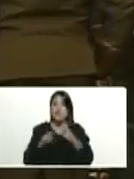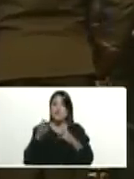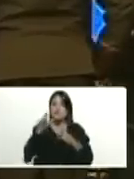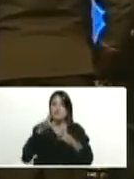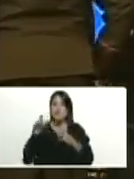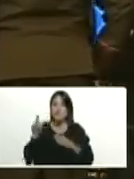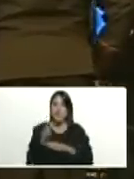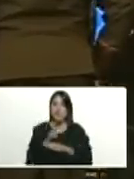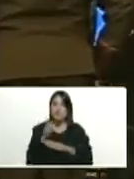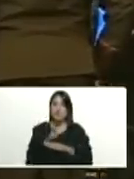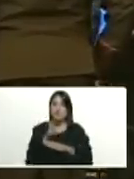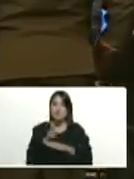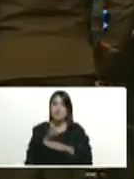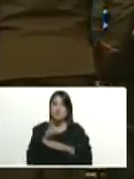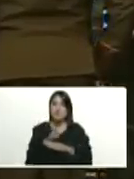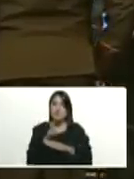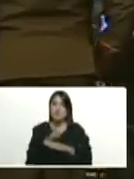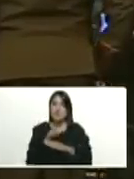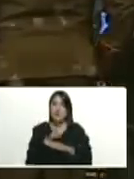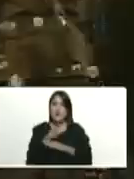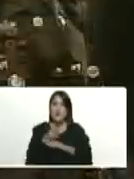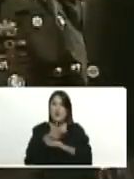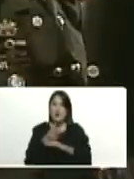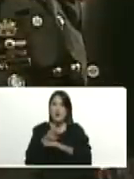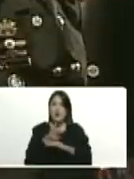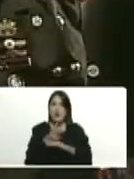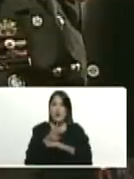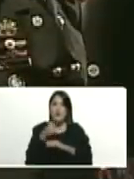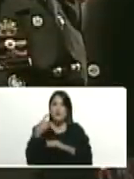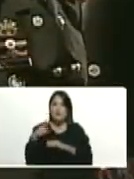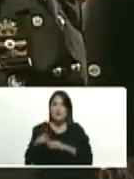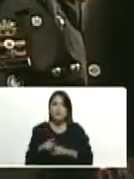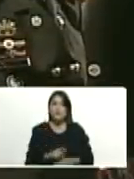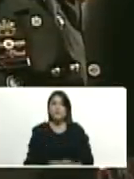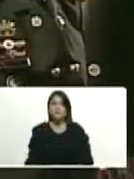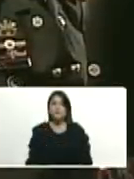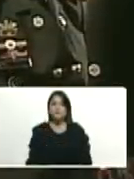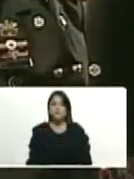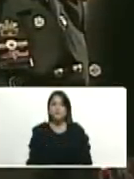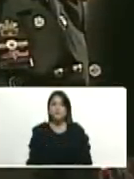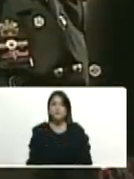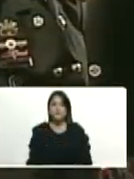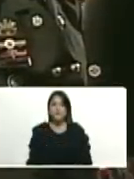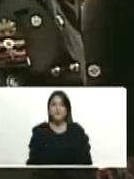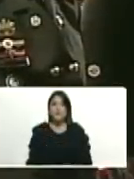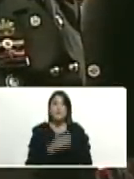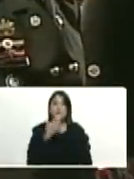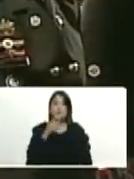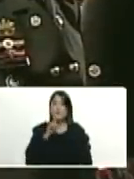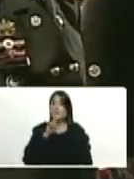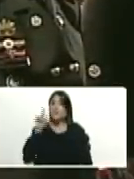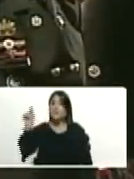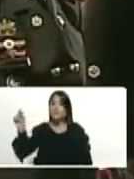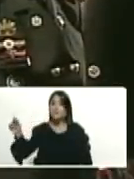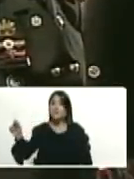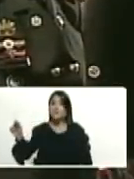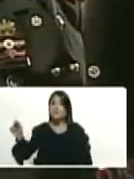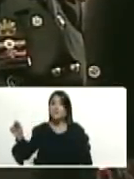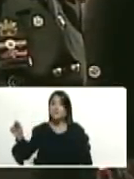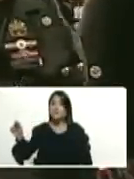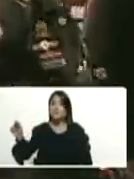cometer ecocidios. ¡Chávez vive! Mi comandante jefe, permiso para retirarme. ¡A la